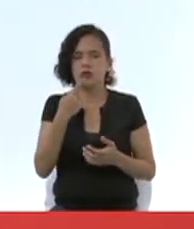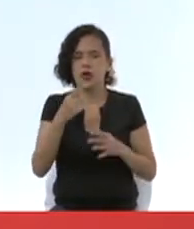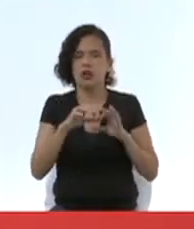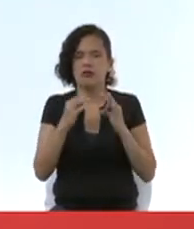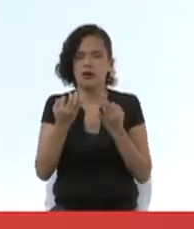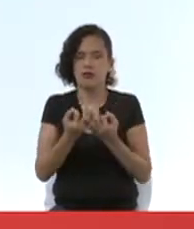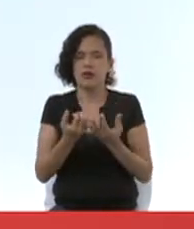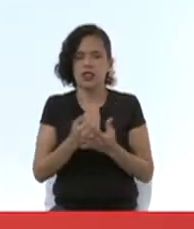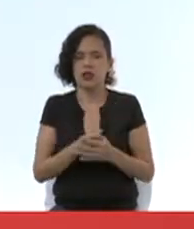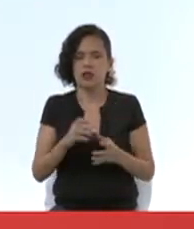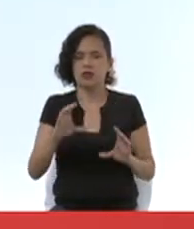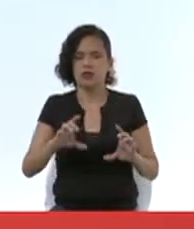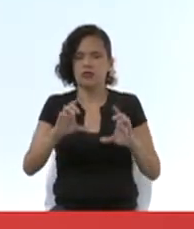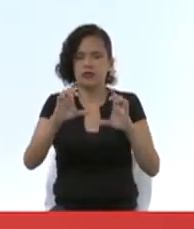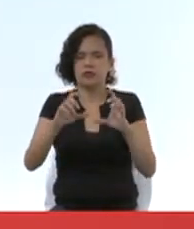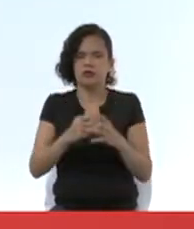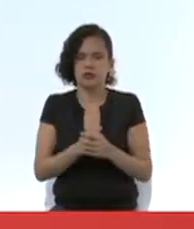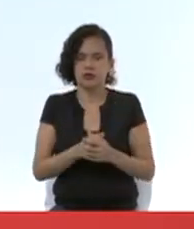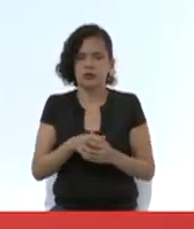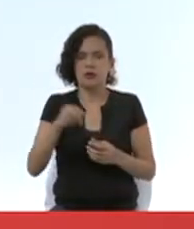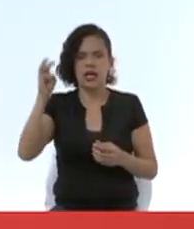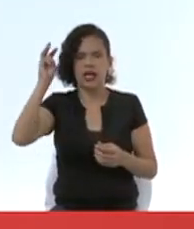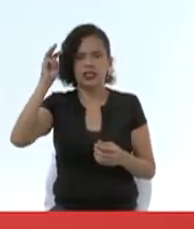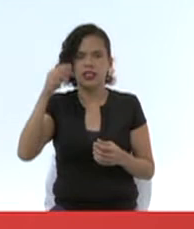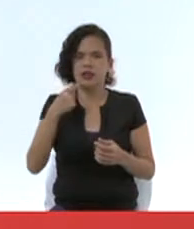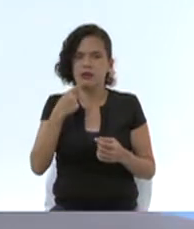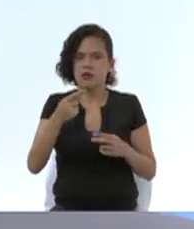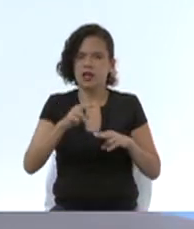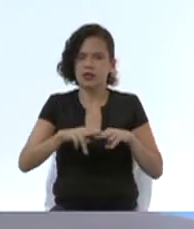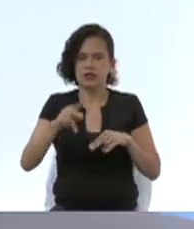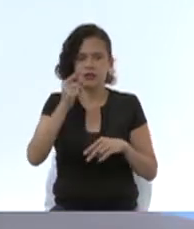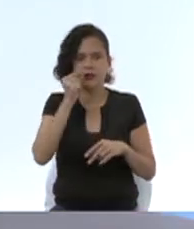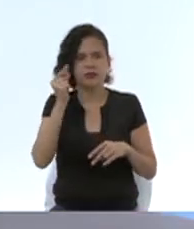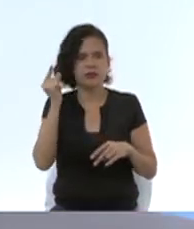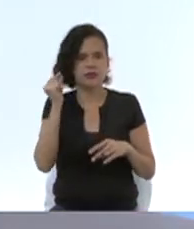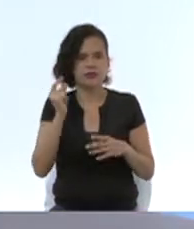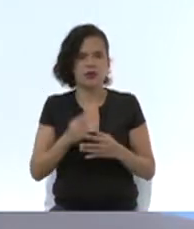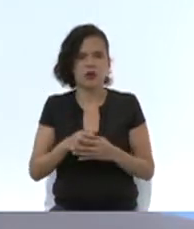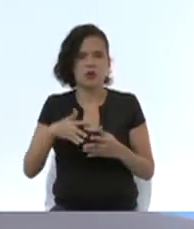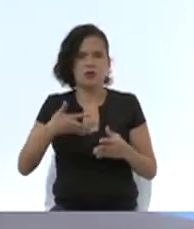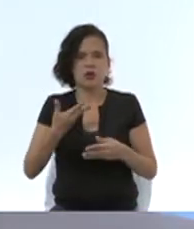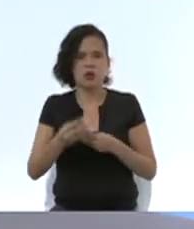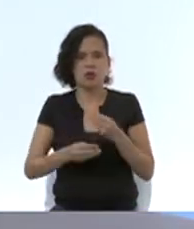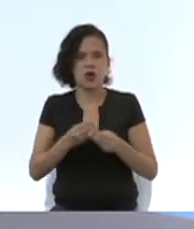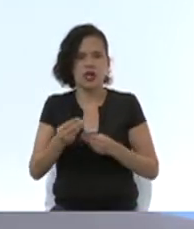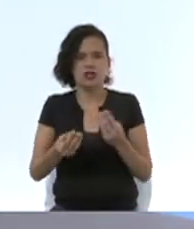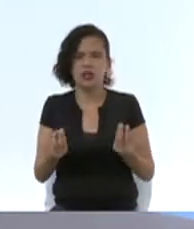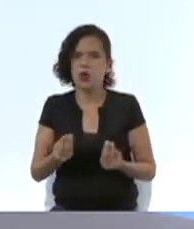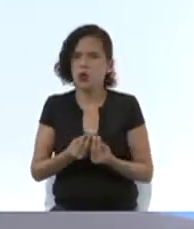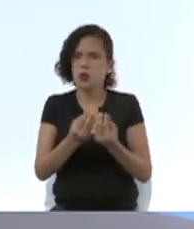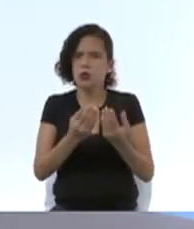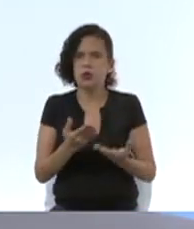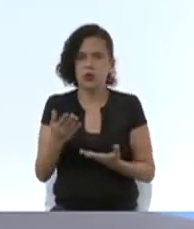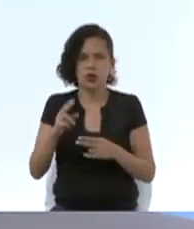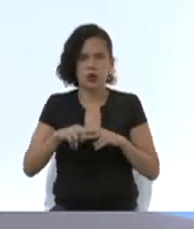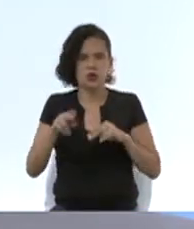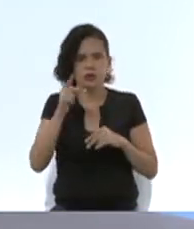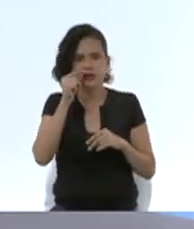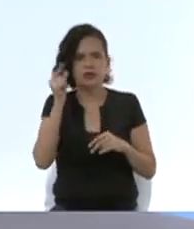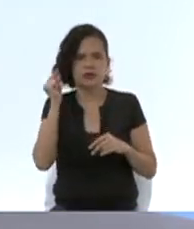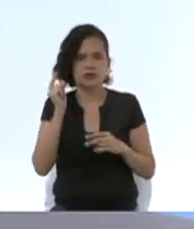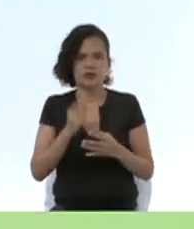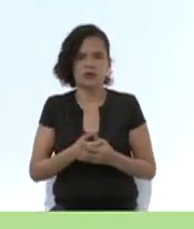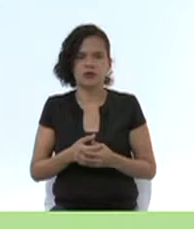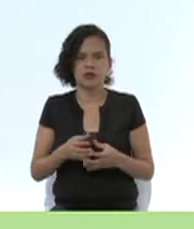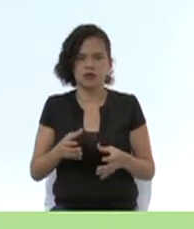el portarretrato, maestra Yelixa, ¿qué le vamos a dar a las niñas y a los niños? Podemos elaborar junto a ellos este tipo